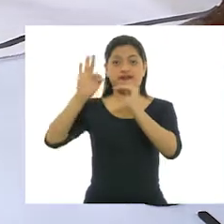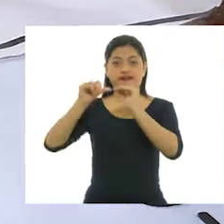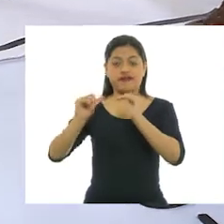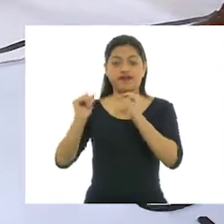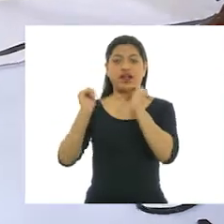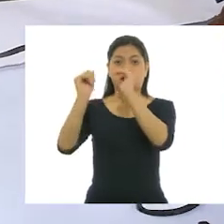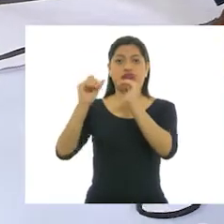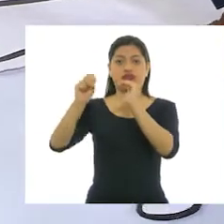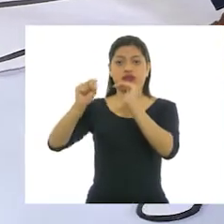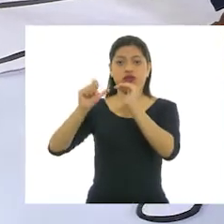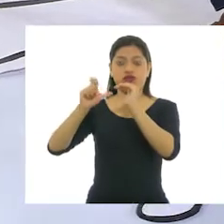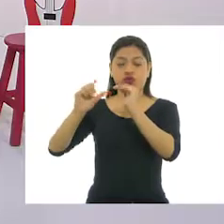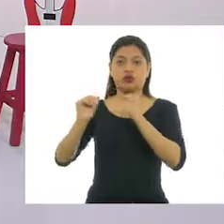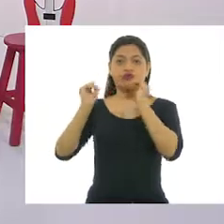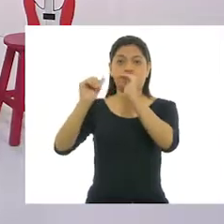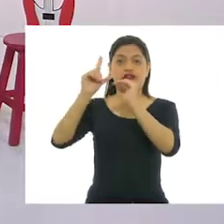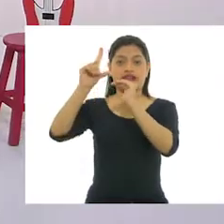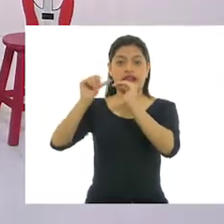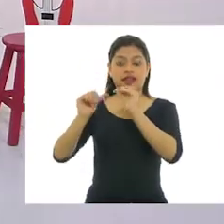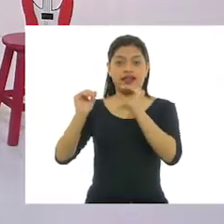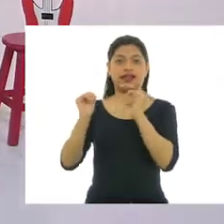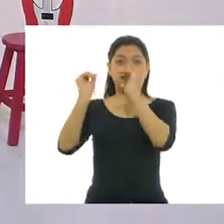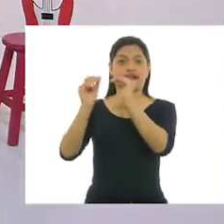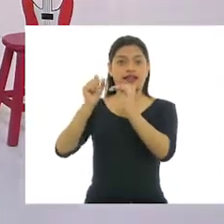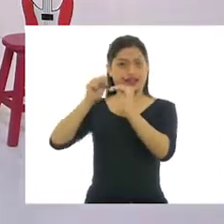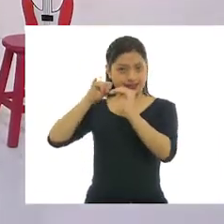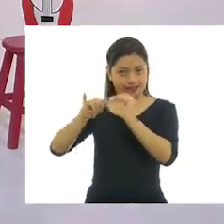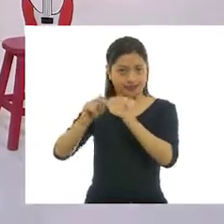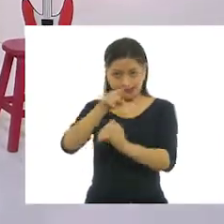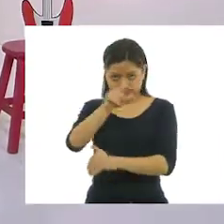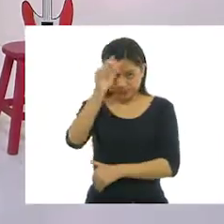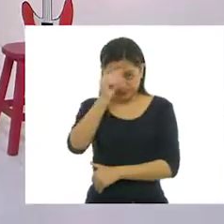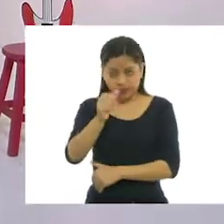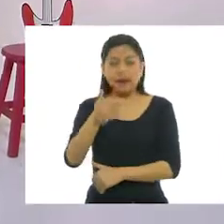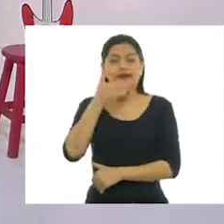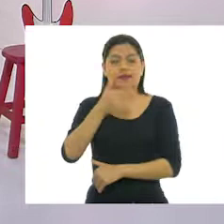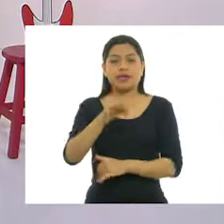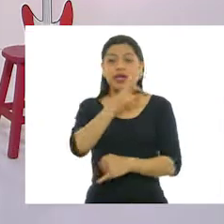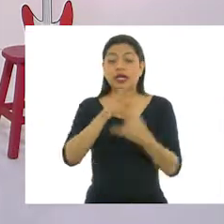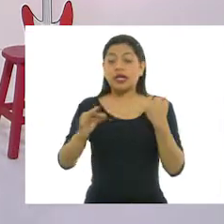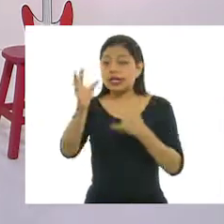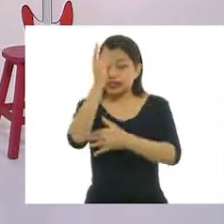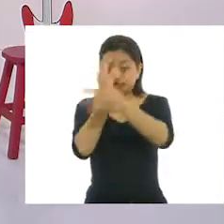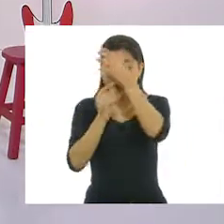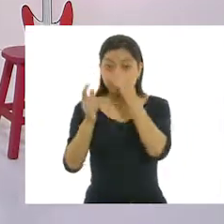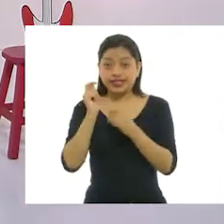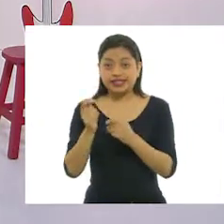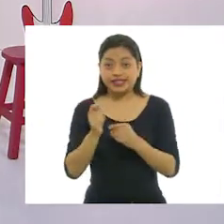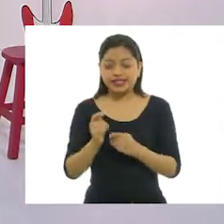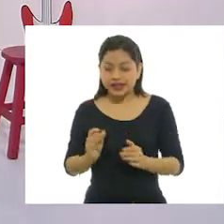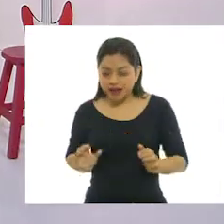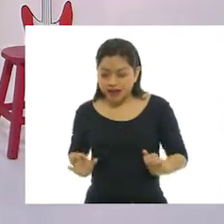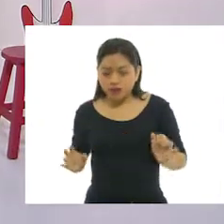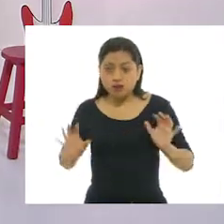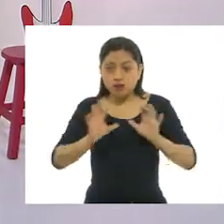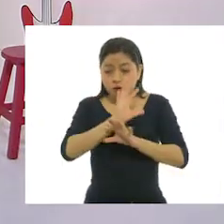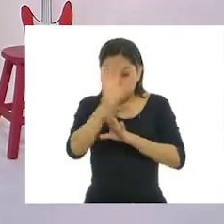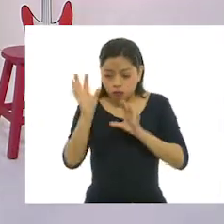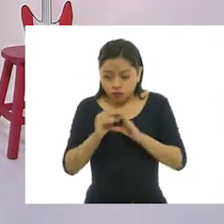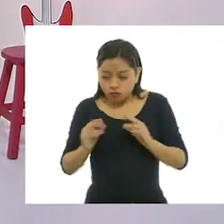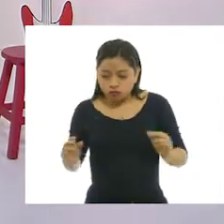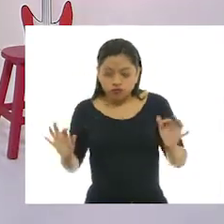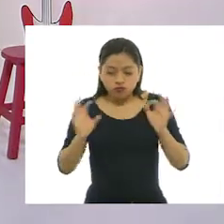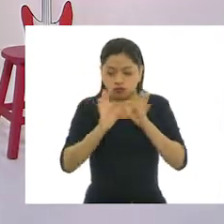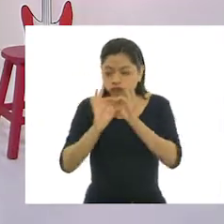al la y al si. ¿Estamos de acuerdo? Y lo último que hemos aprendido es la mezcla de las notas entre